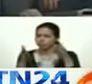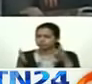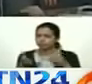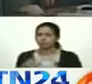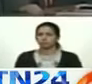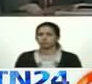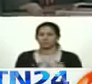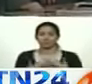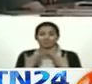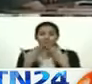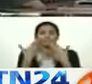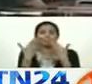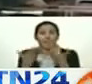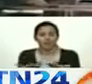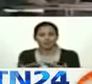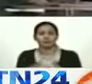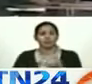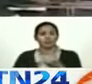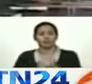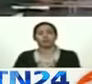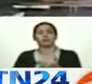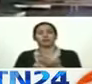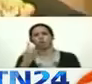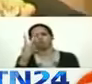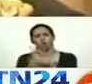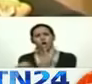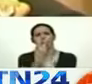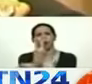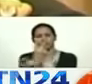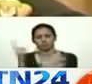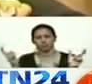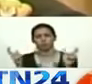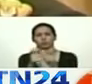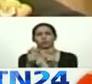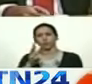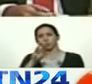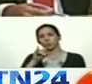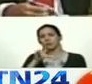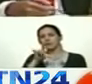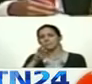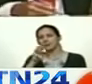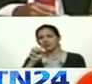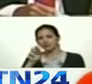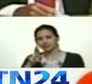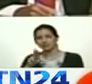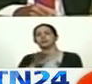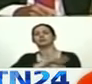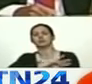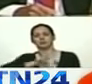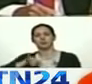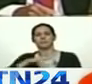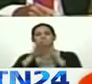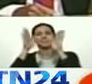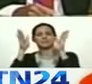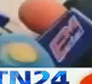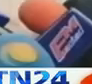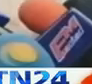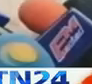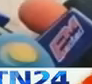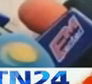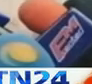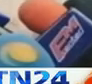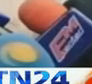fueron ratificados en sus cargos. Destacan los casos de los titulares de Defensa, Interior y Justicia y Servicios Penitenciarios.